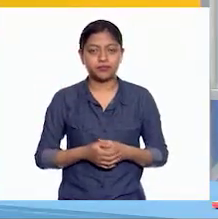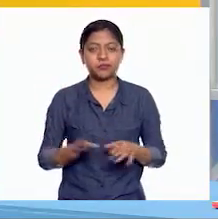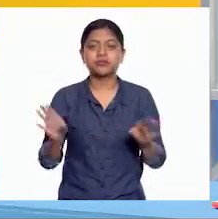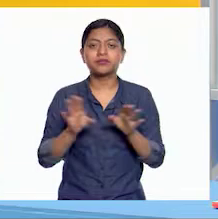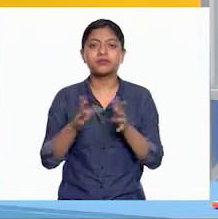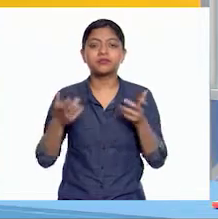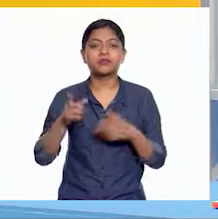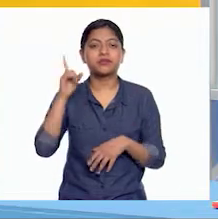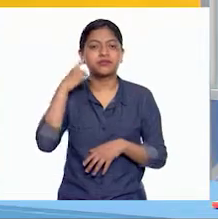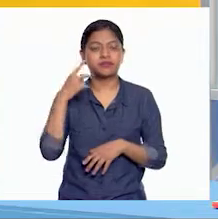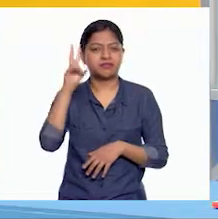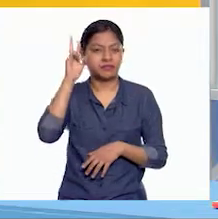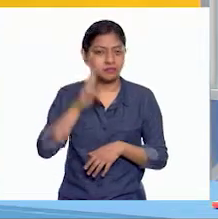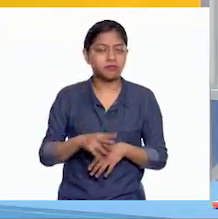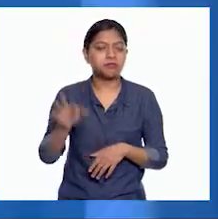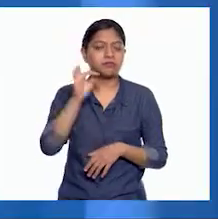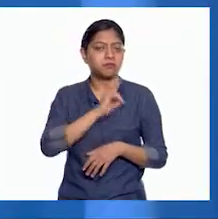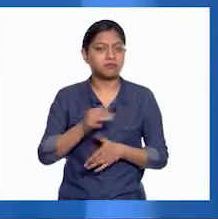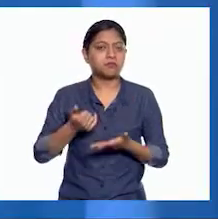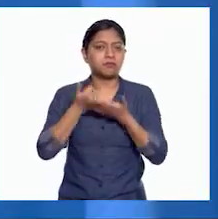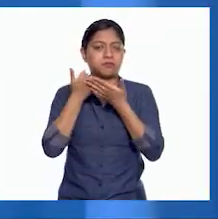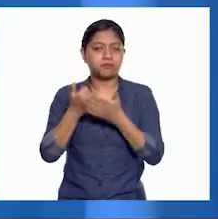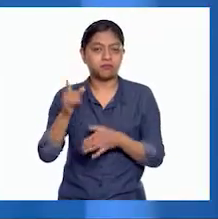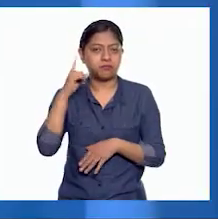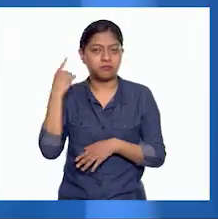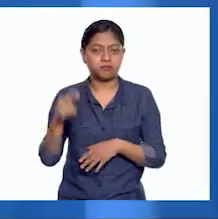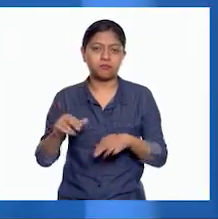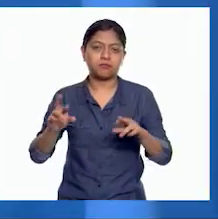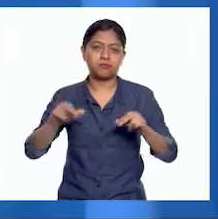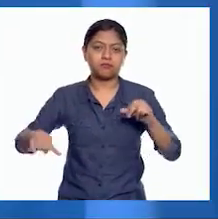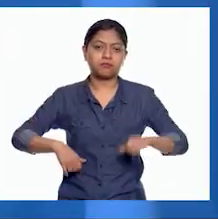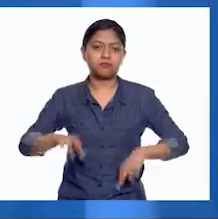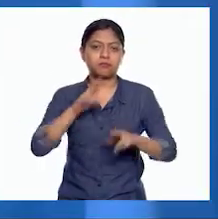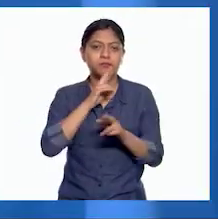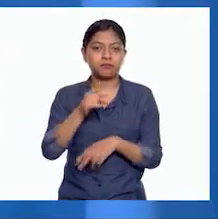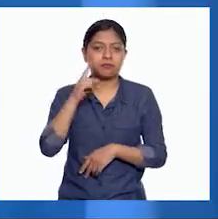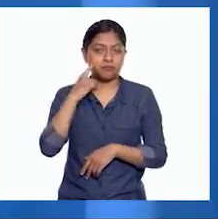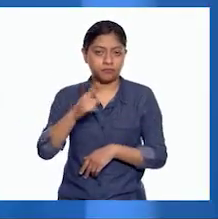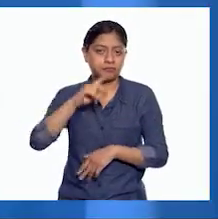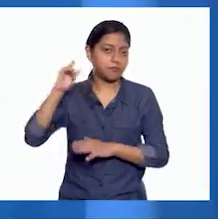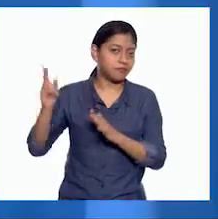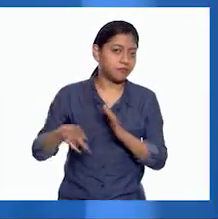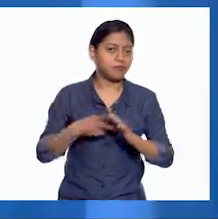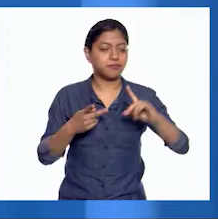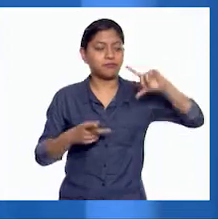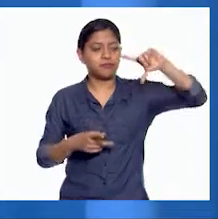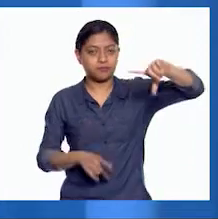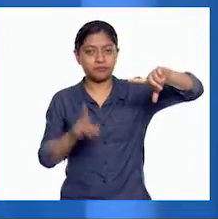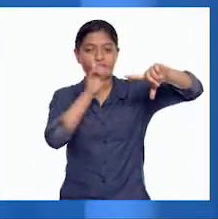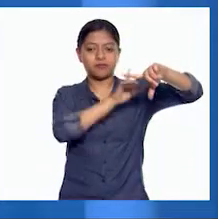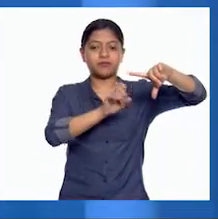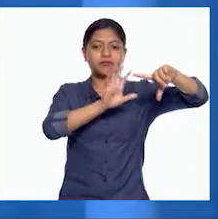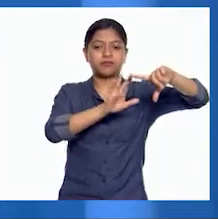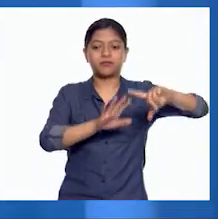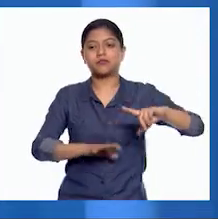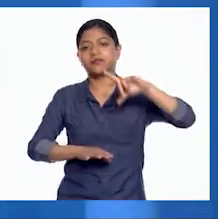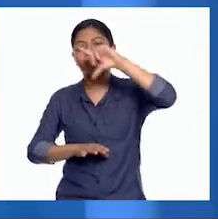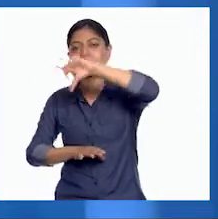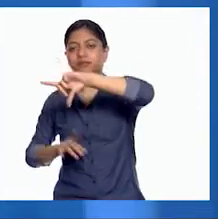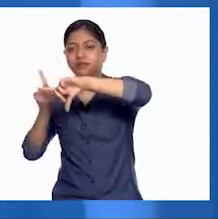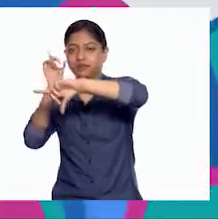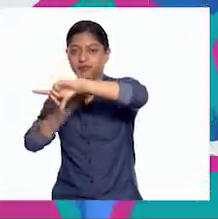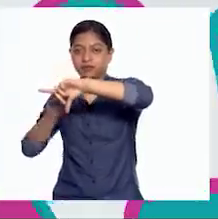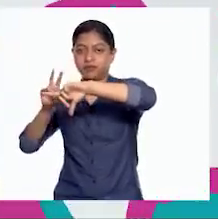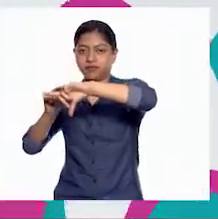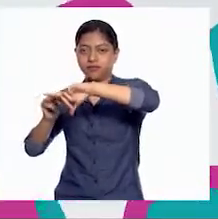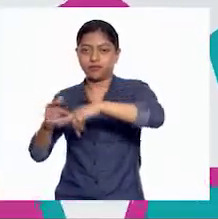comprobar si nos sirve el 5? Ah, pues podemos hacer otra división de cada cantidad entre 5. Lo voy a hacer con la